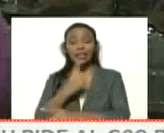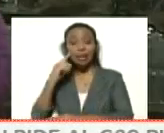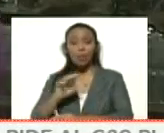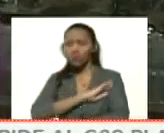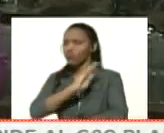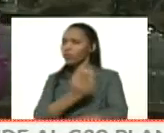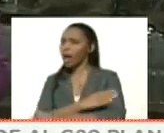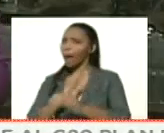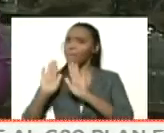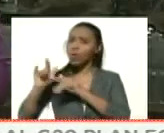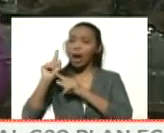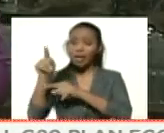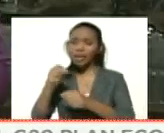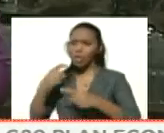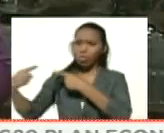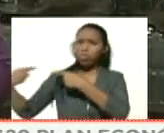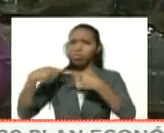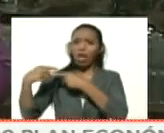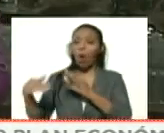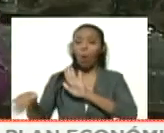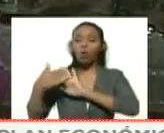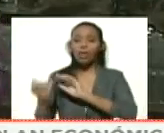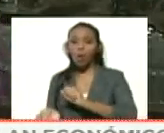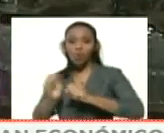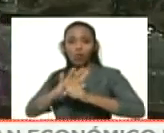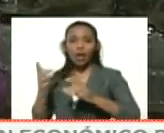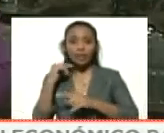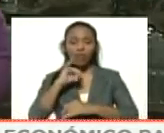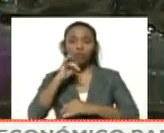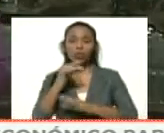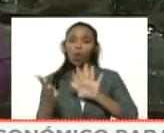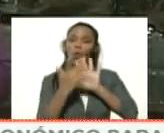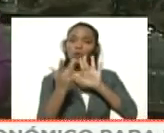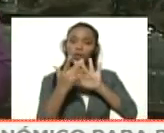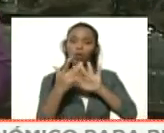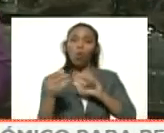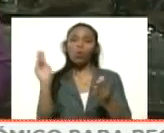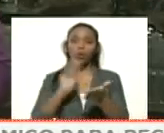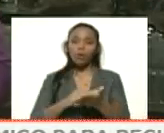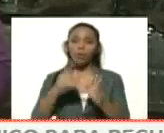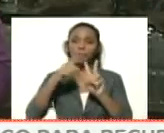fortalecer este combate contra el COVID-19. Con esta información nosotros vamos a devolver el pase al estudio. Adelante.